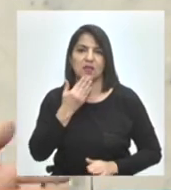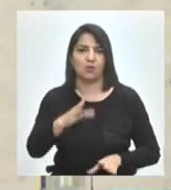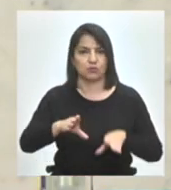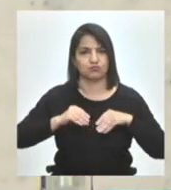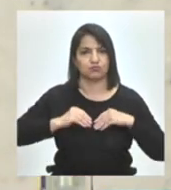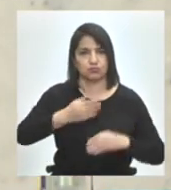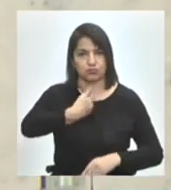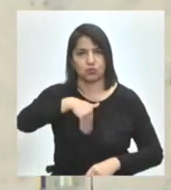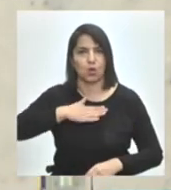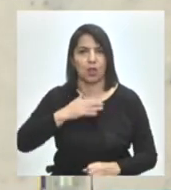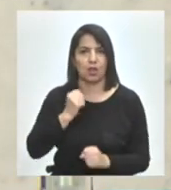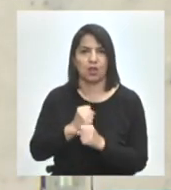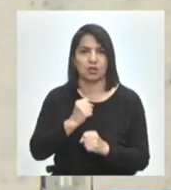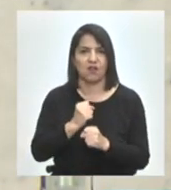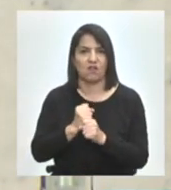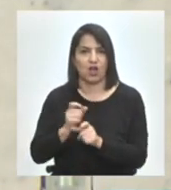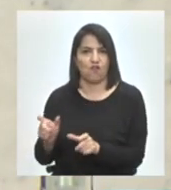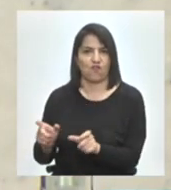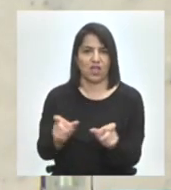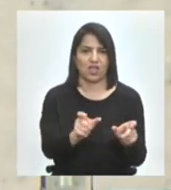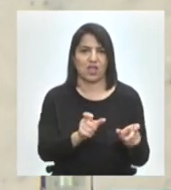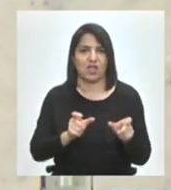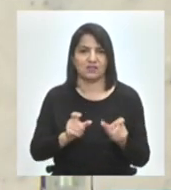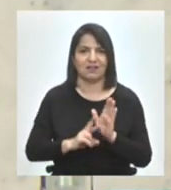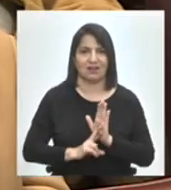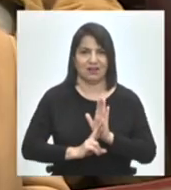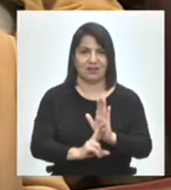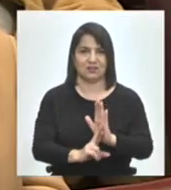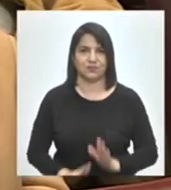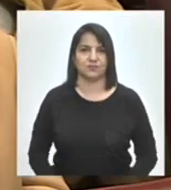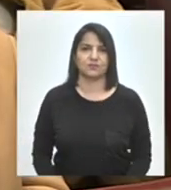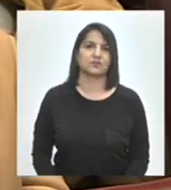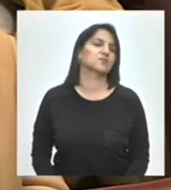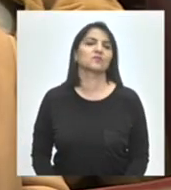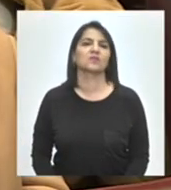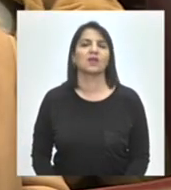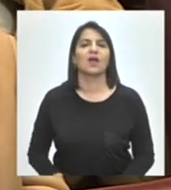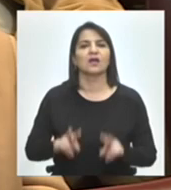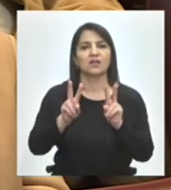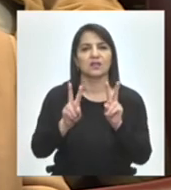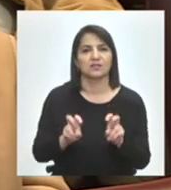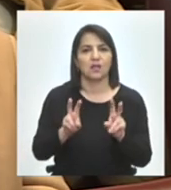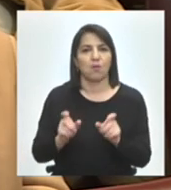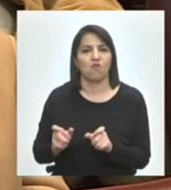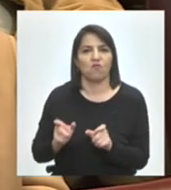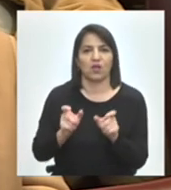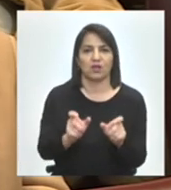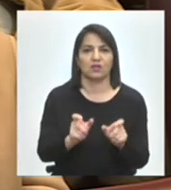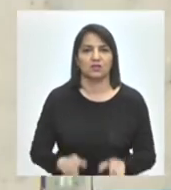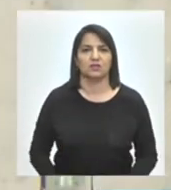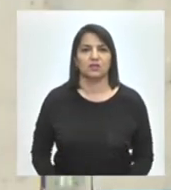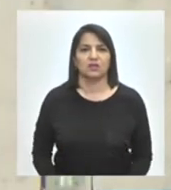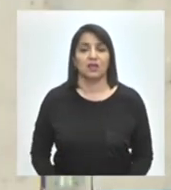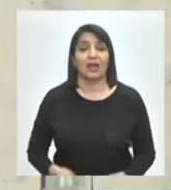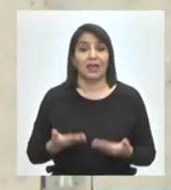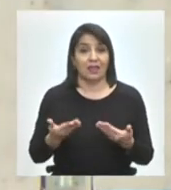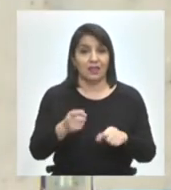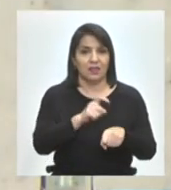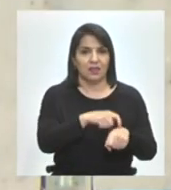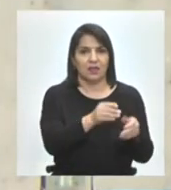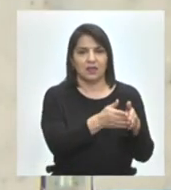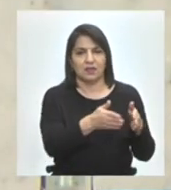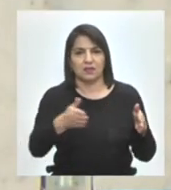nuestras funciones fiscalizar y representar. En materia de fiscalización, durante este periodo